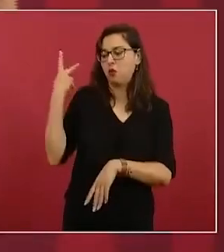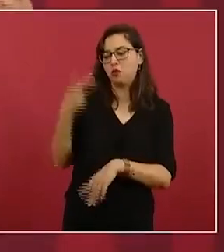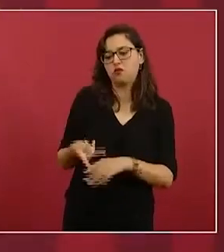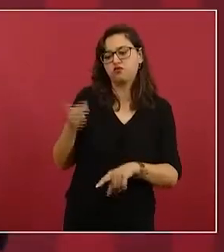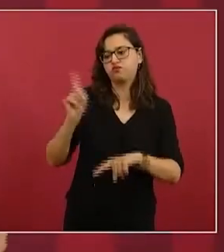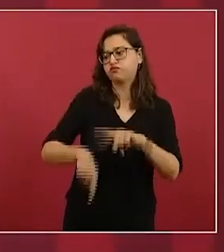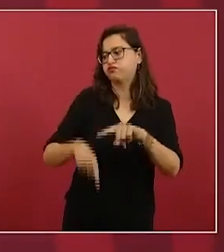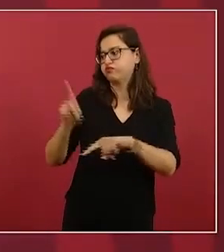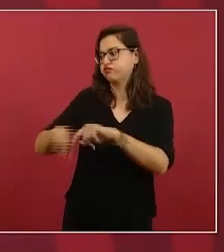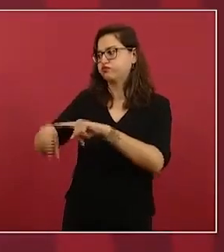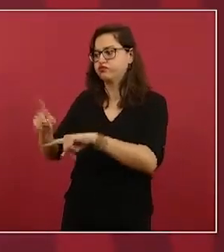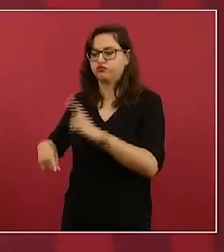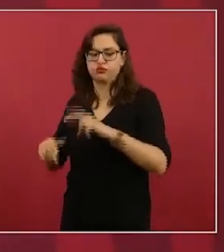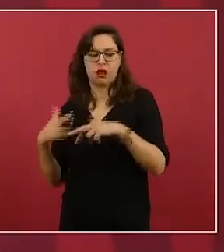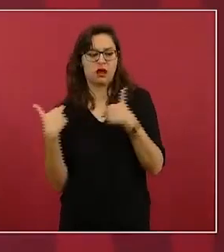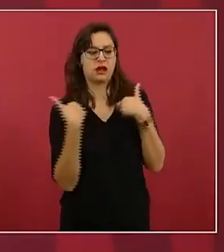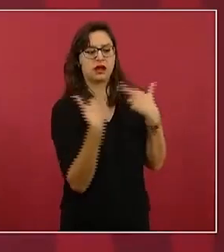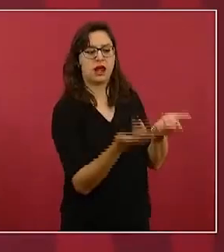muy mal